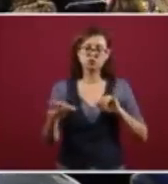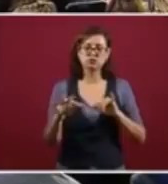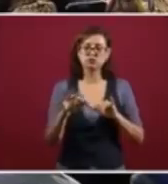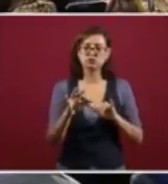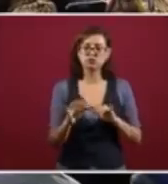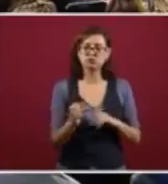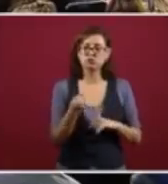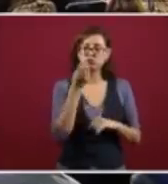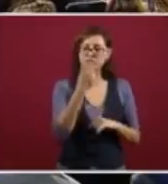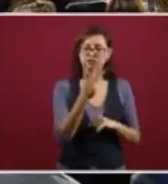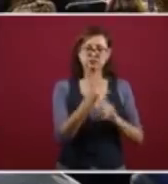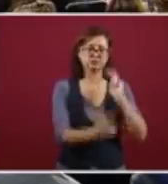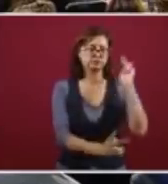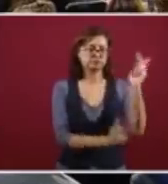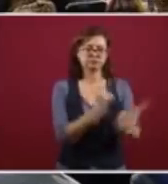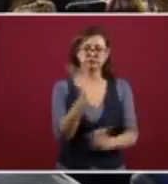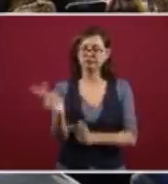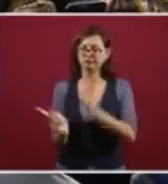asuntos,